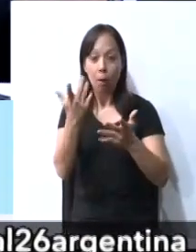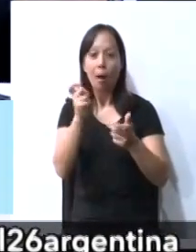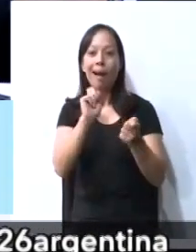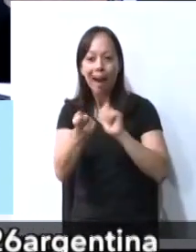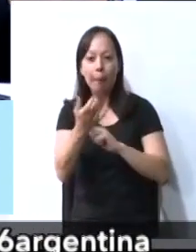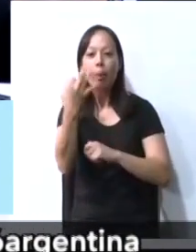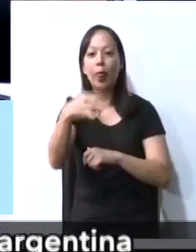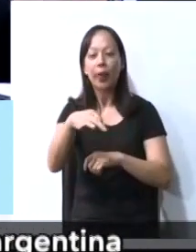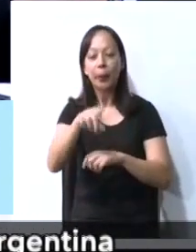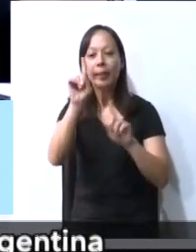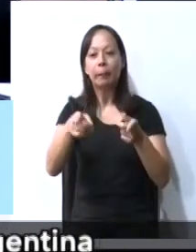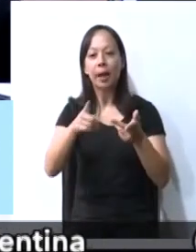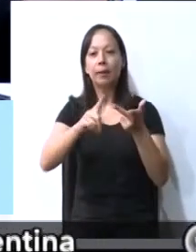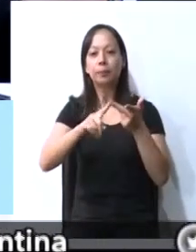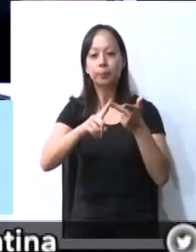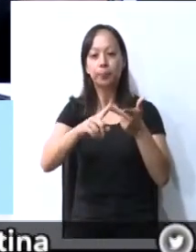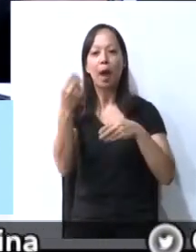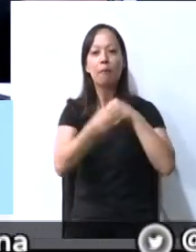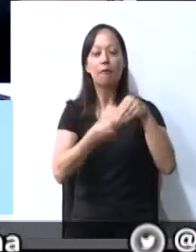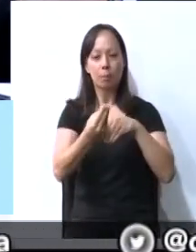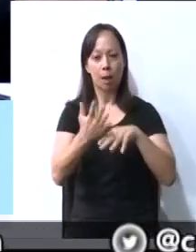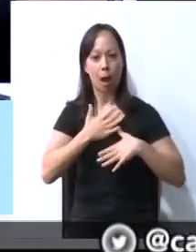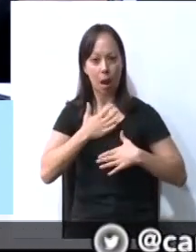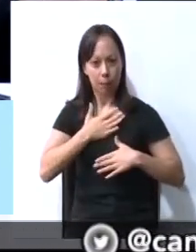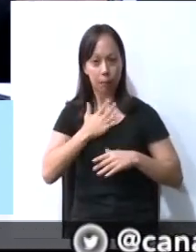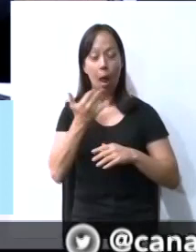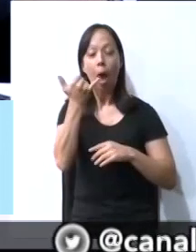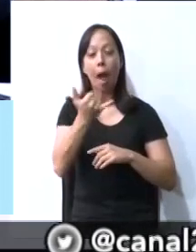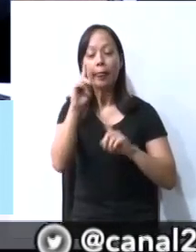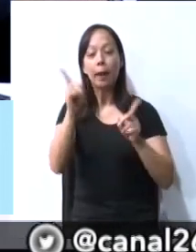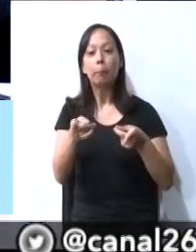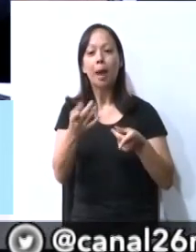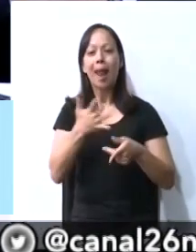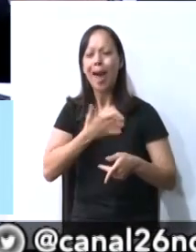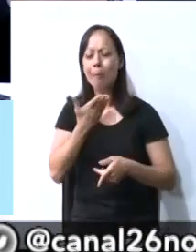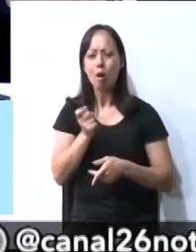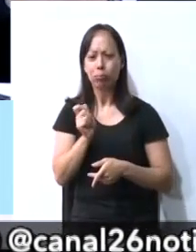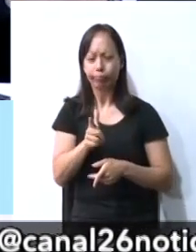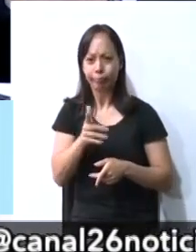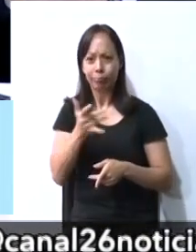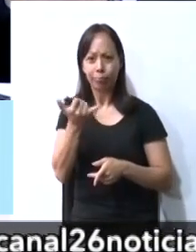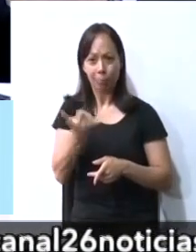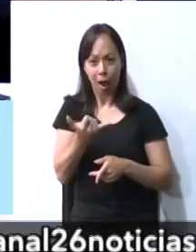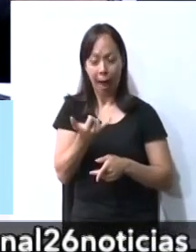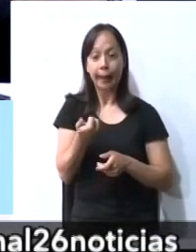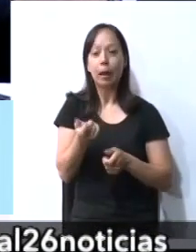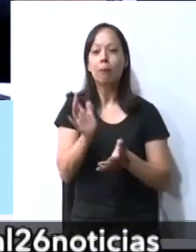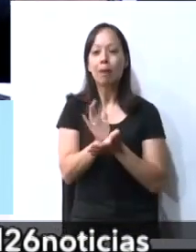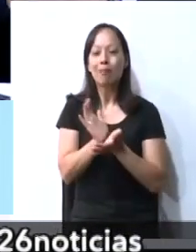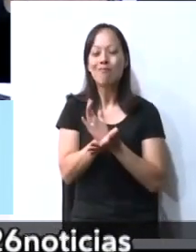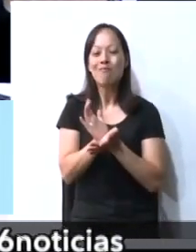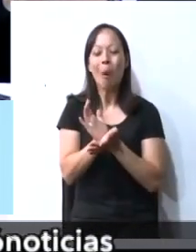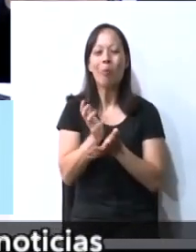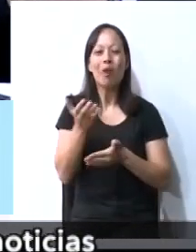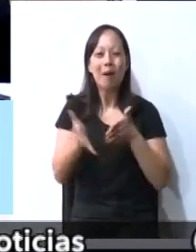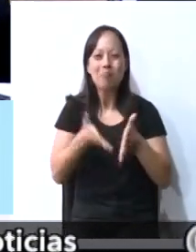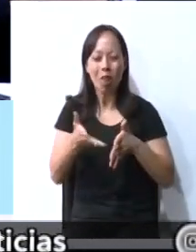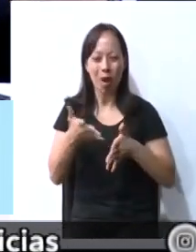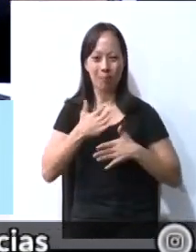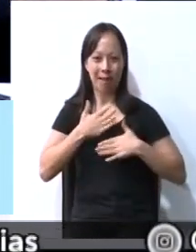mi familia por acompañar mi vocación con su amor siempre incondicional, que es mi motor para tanto esfuerzo.